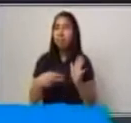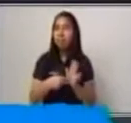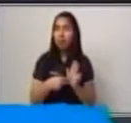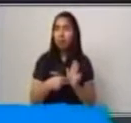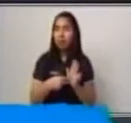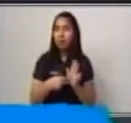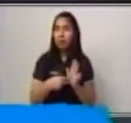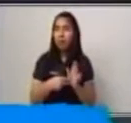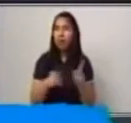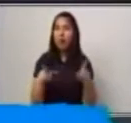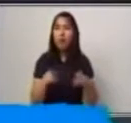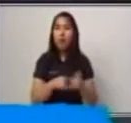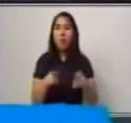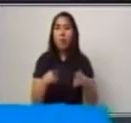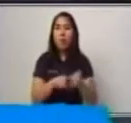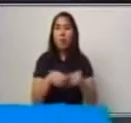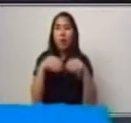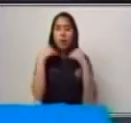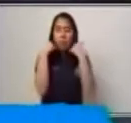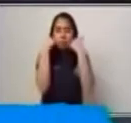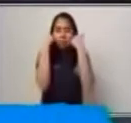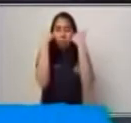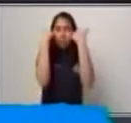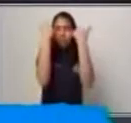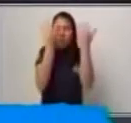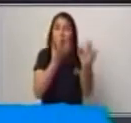¿Sabes qué es un rubor?